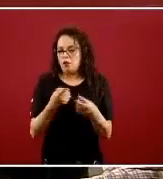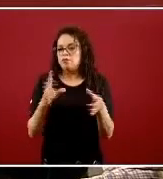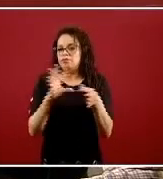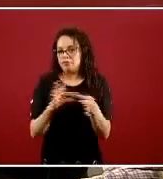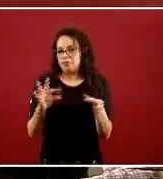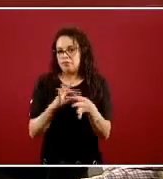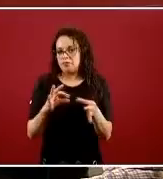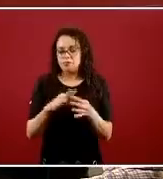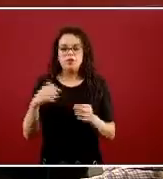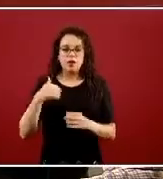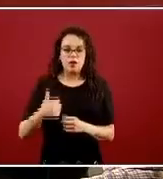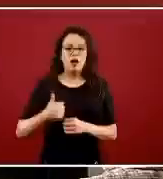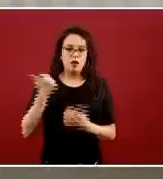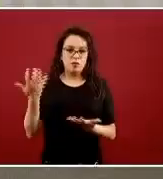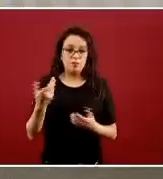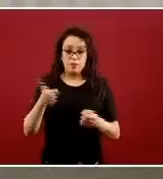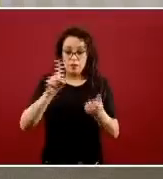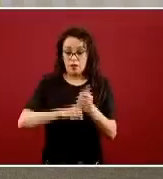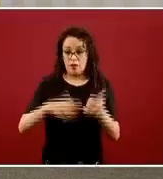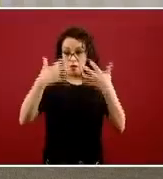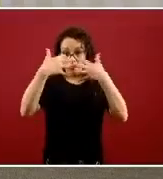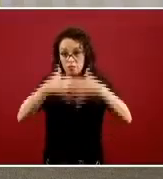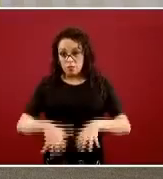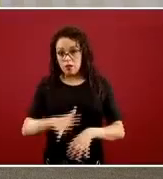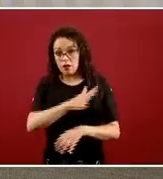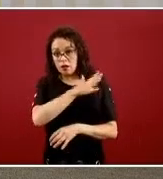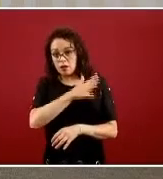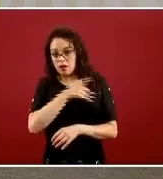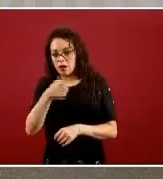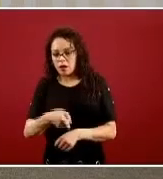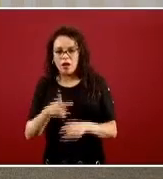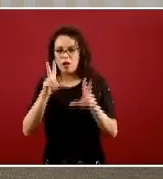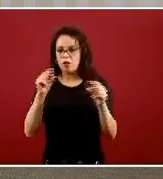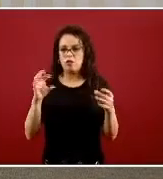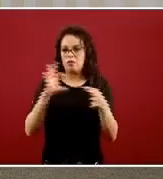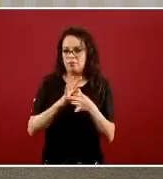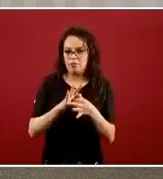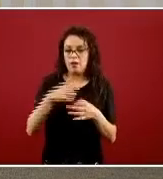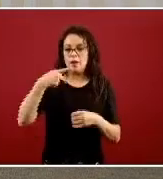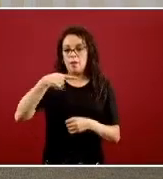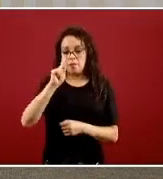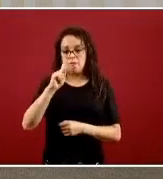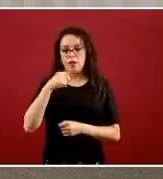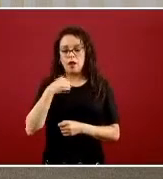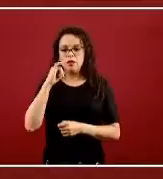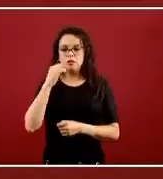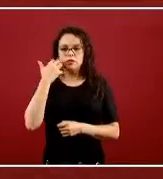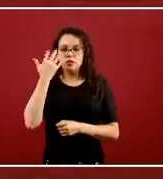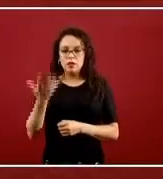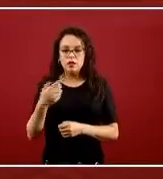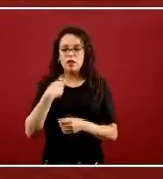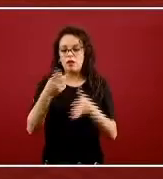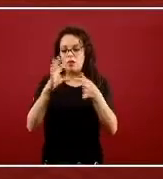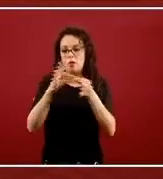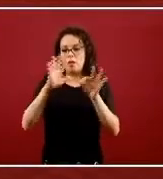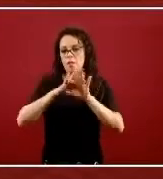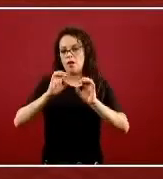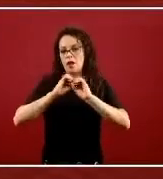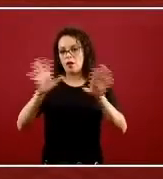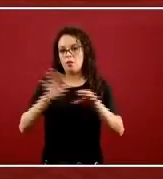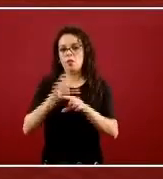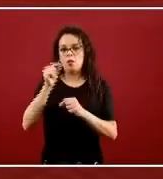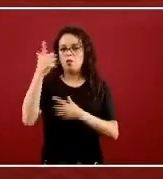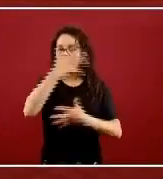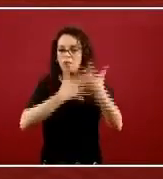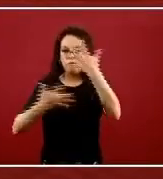que ver con un tema de calidad de la fabricación, pero sí quiero ayudar a disipar una confusión que ha